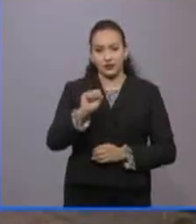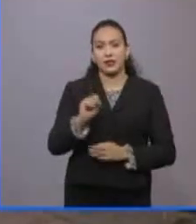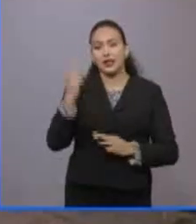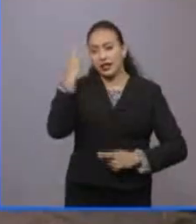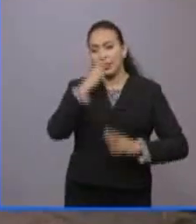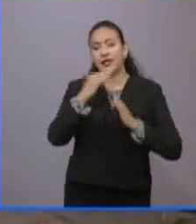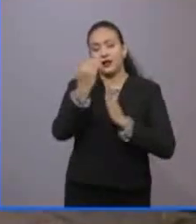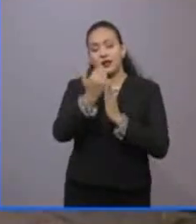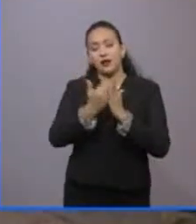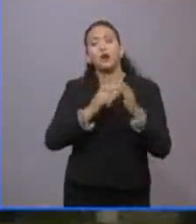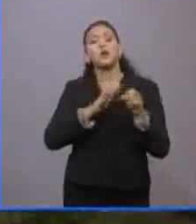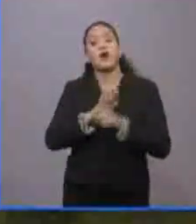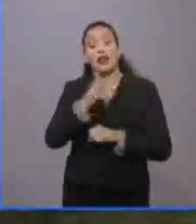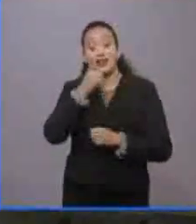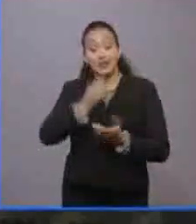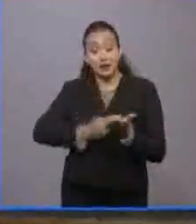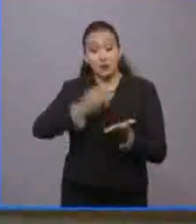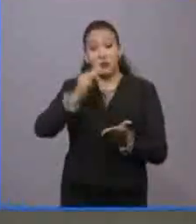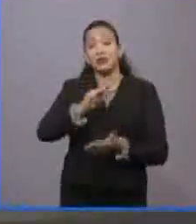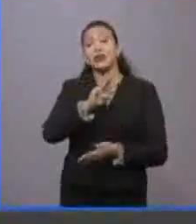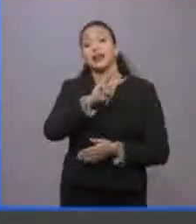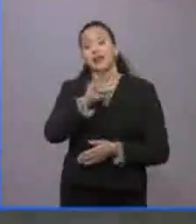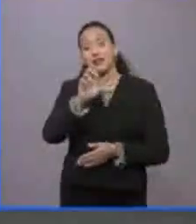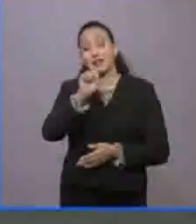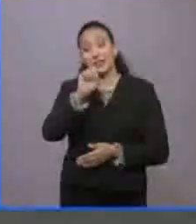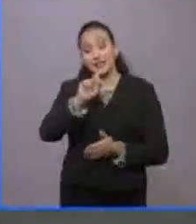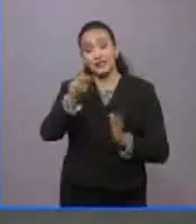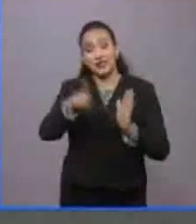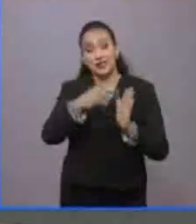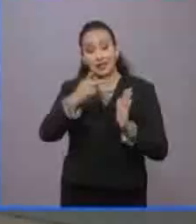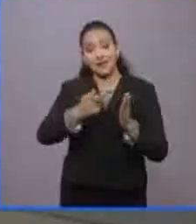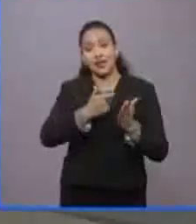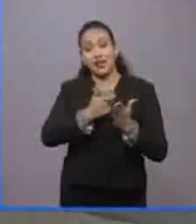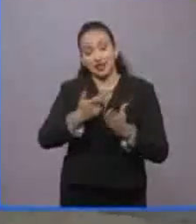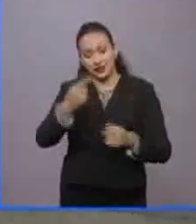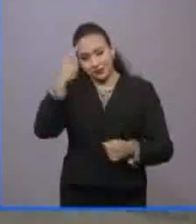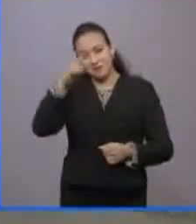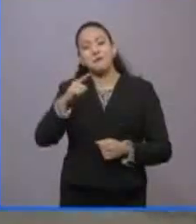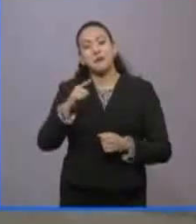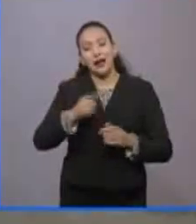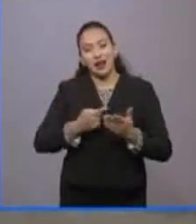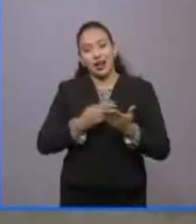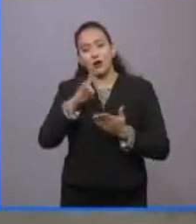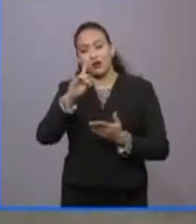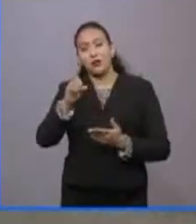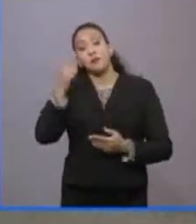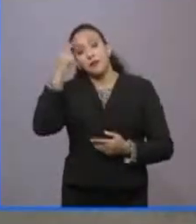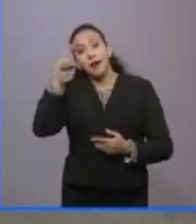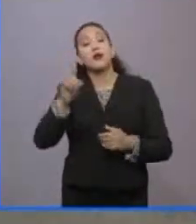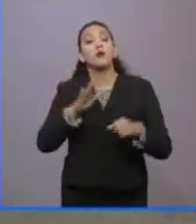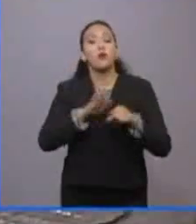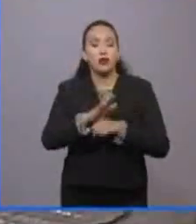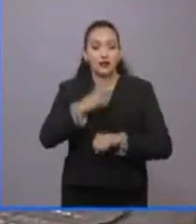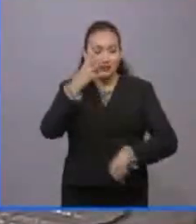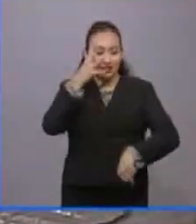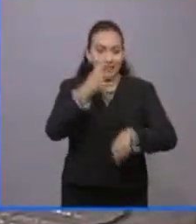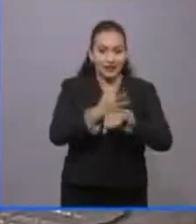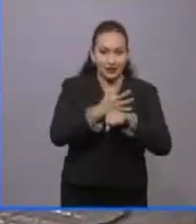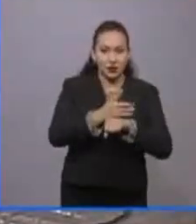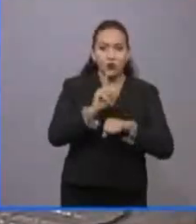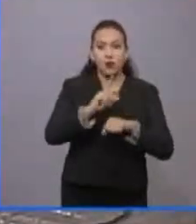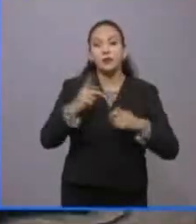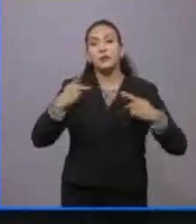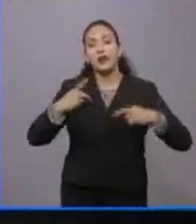la porción y multa de 370 veces la unidad de medida y actualización como sanción para el delito de